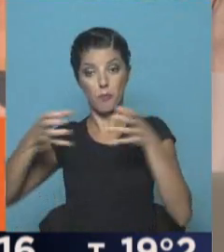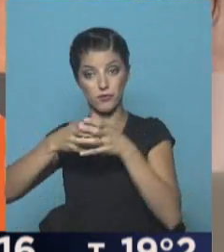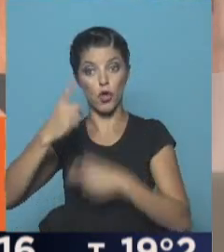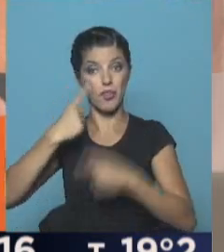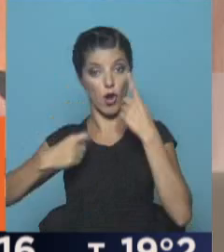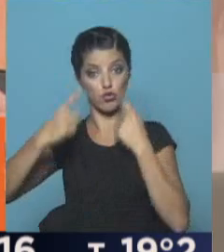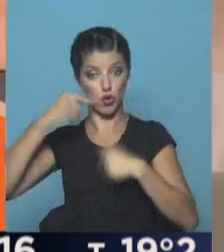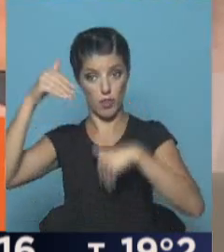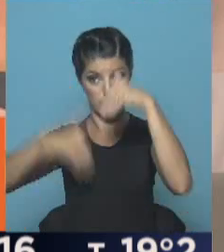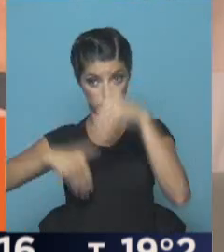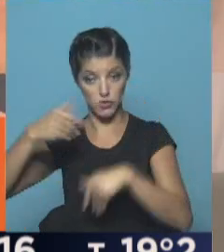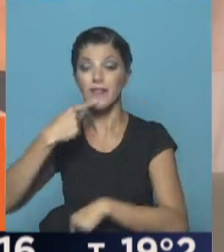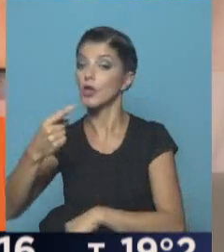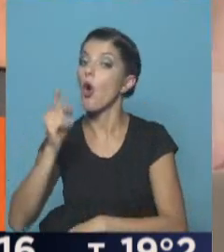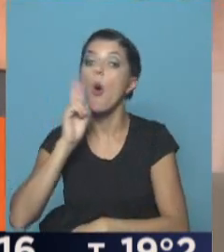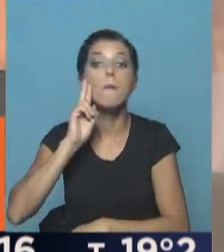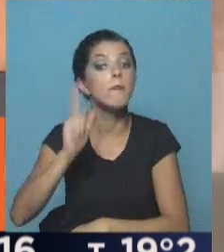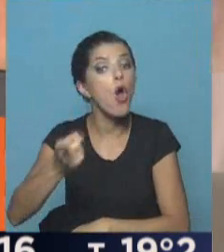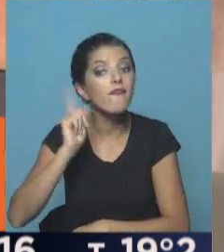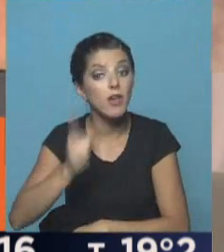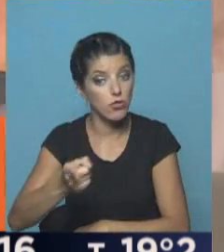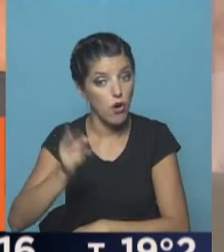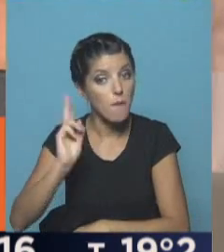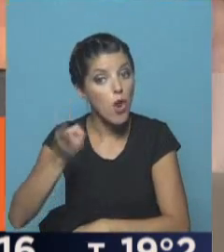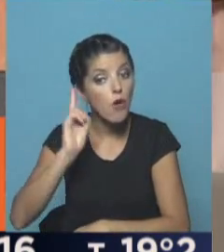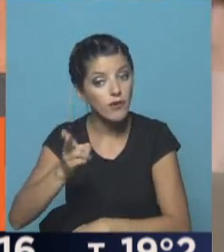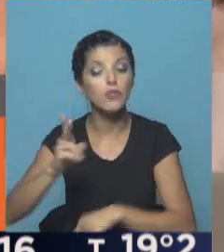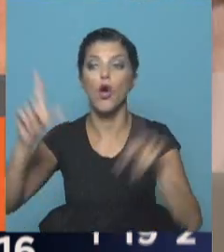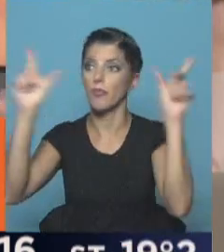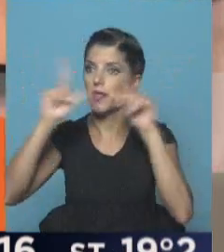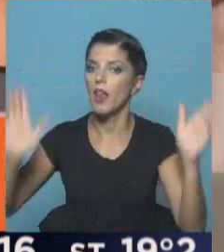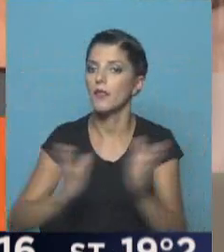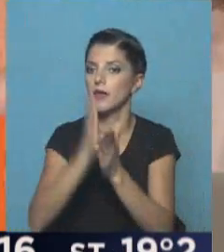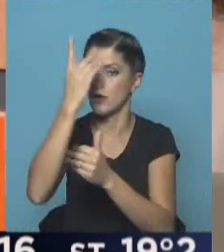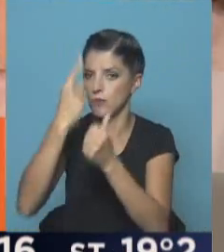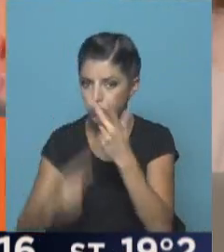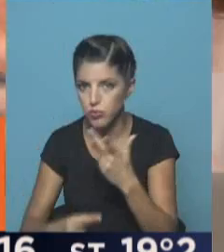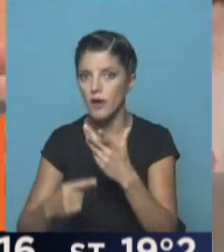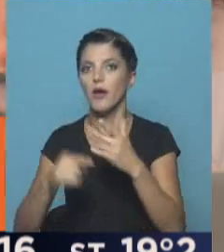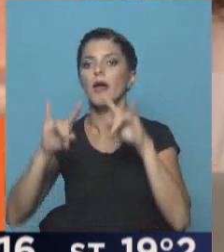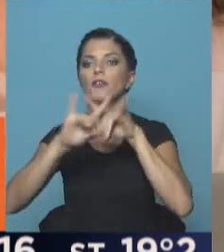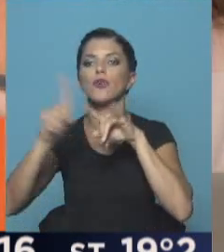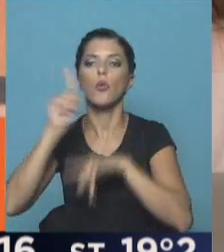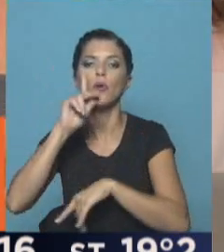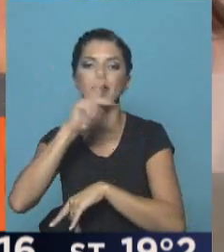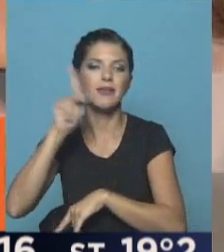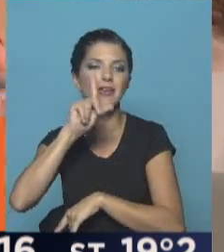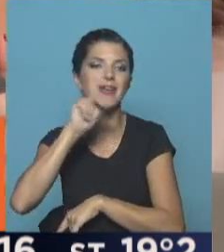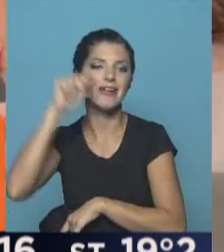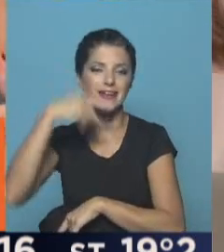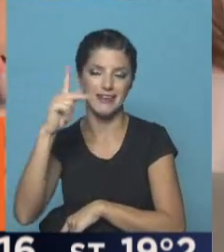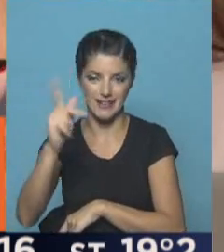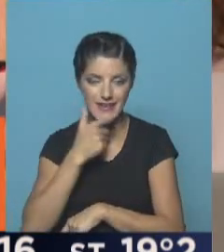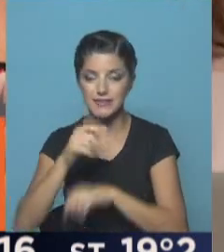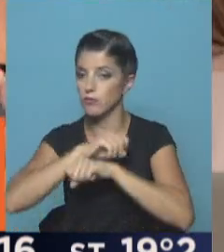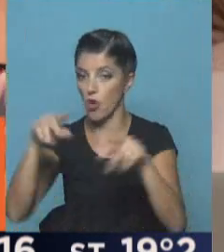Electoral prohibió a los medios de comunicación, a los grandes medios de comunicación, difundir los Wikileaks estos sobre Macron y demás,